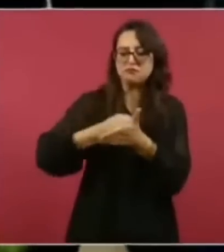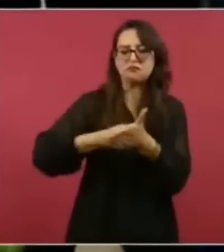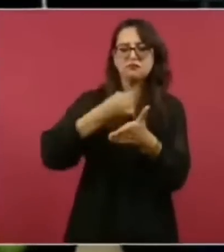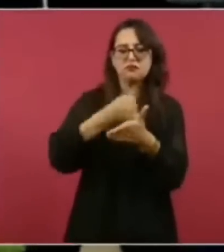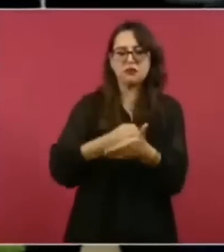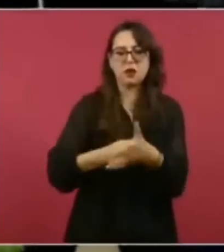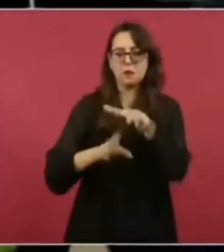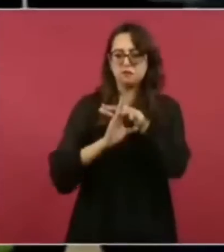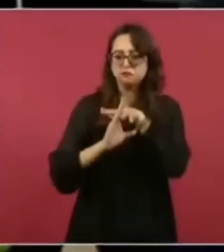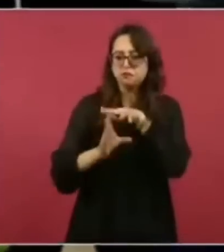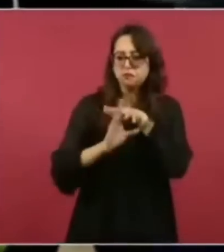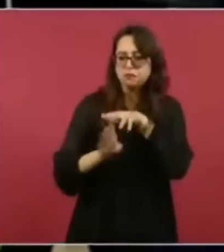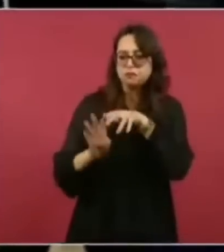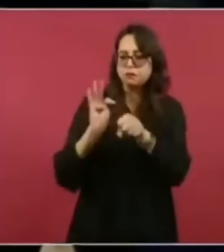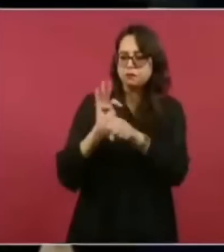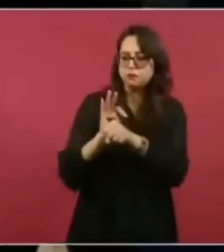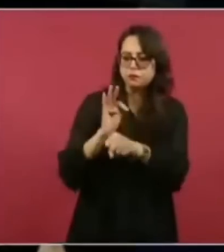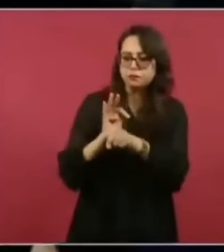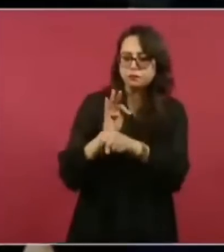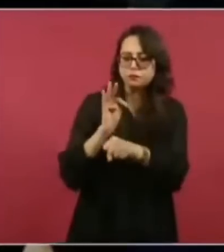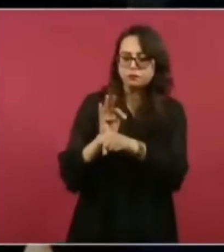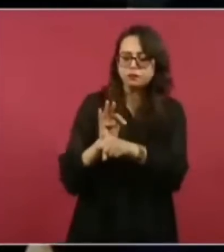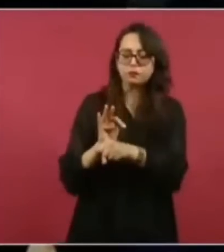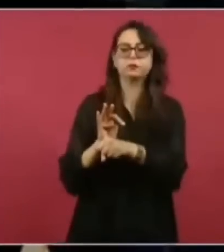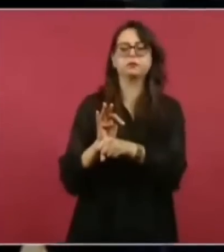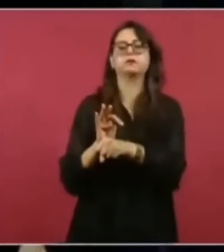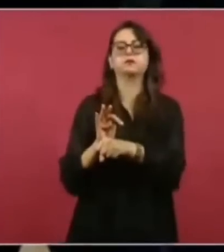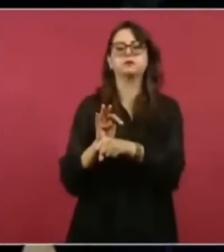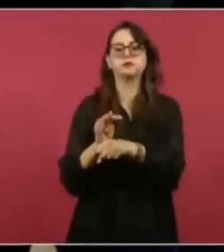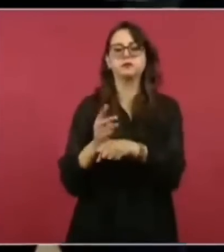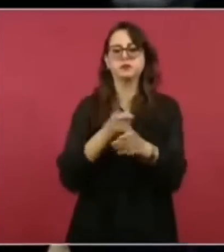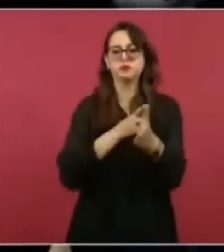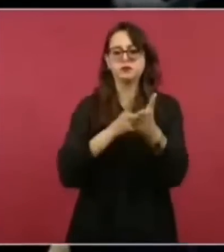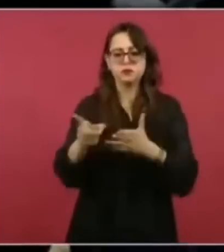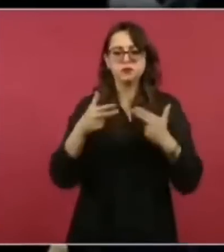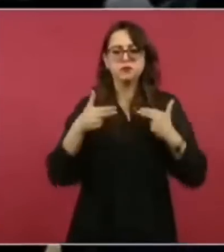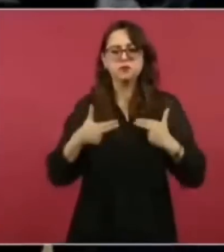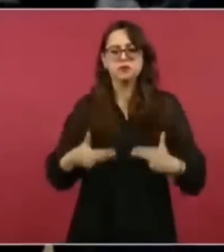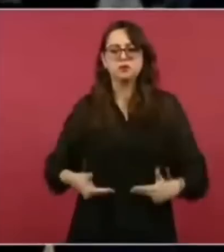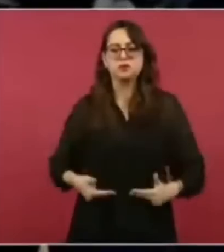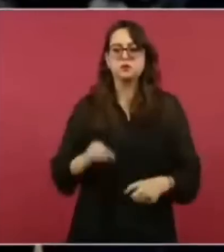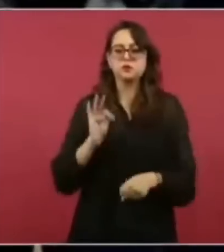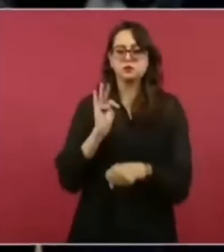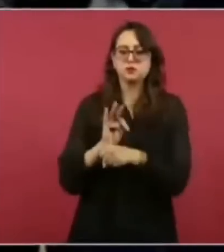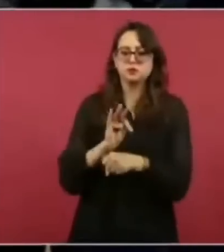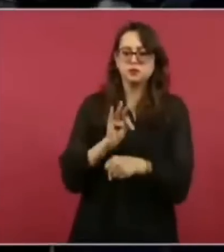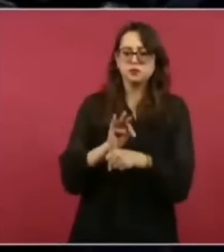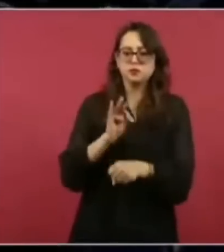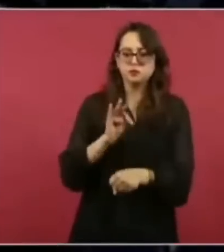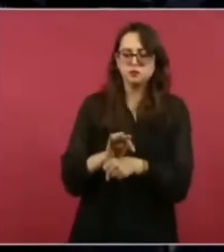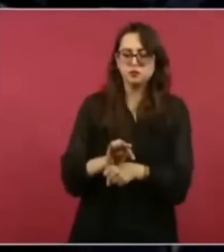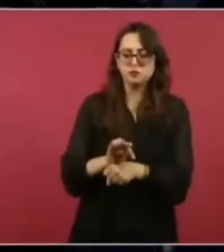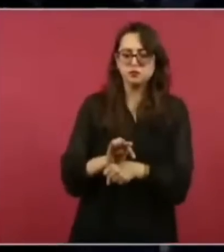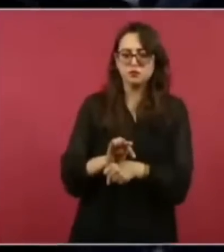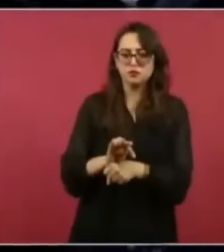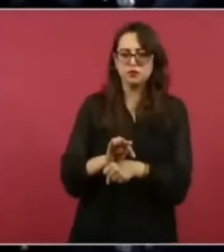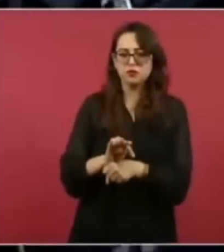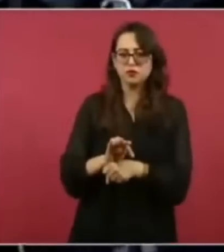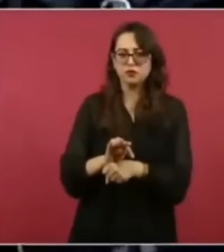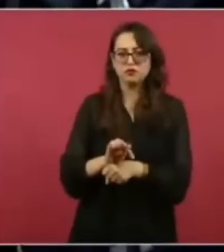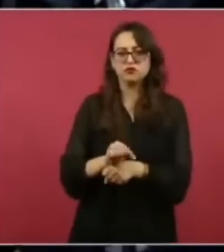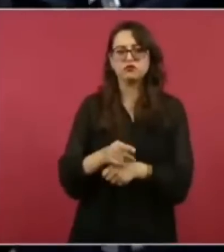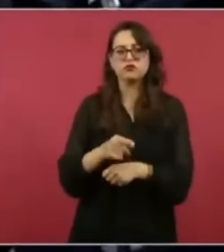a migrantes, por defender los derechos humanos. Desde